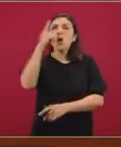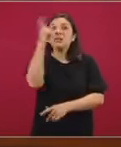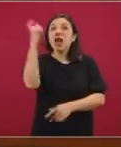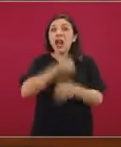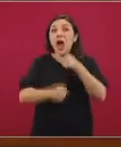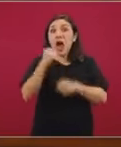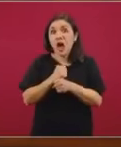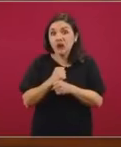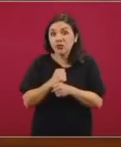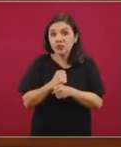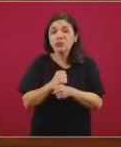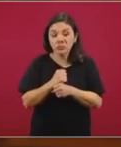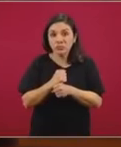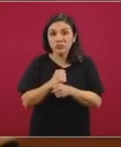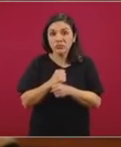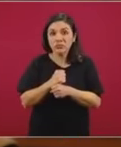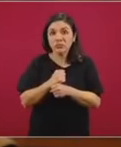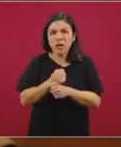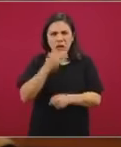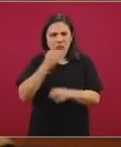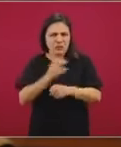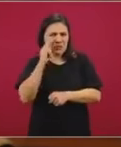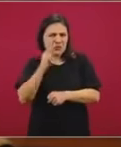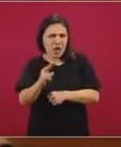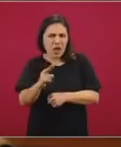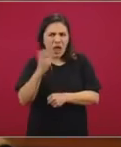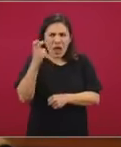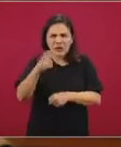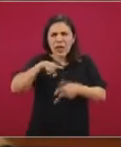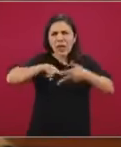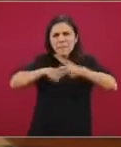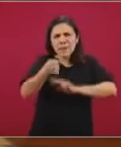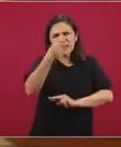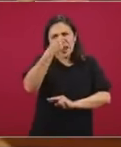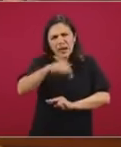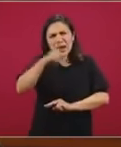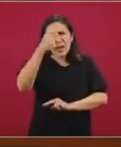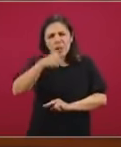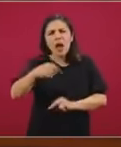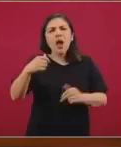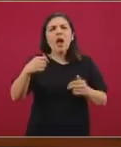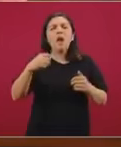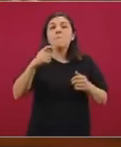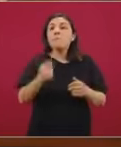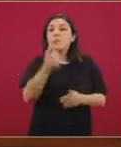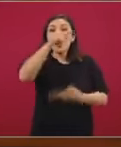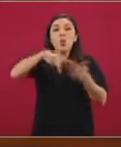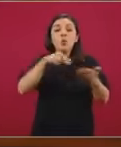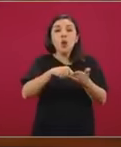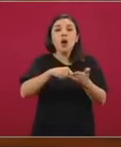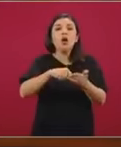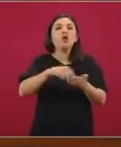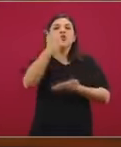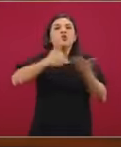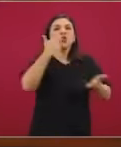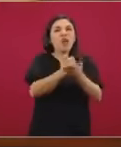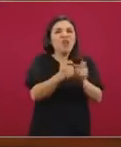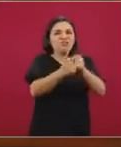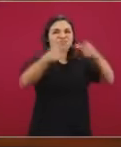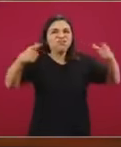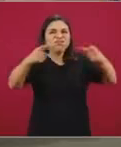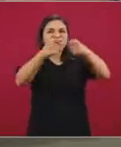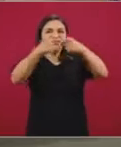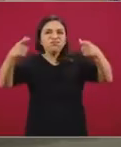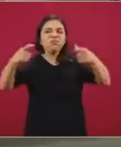años, vemos que esta gripe empezó primero concentrándose en los grandes centros urbanos y